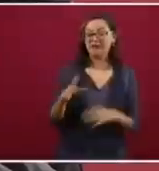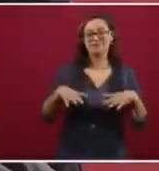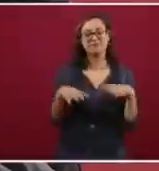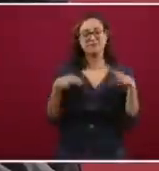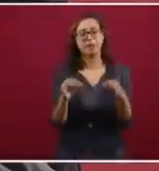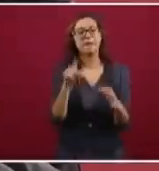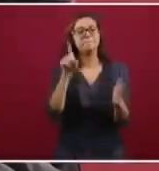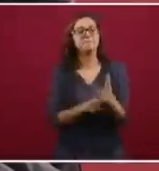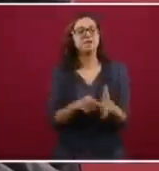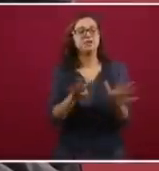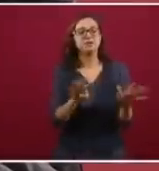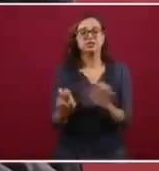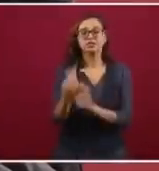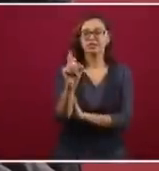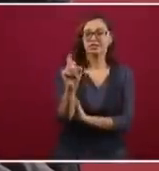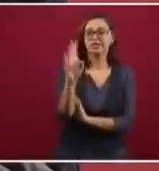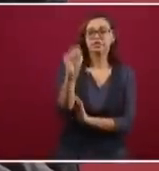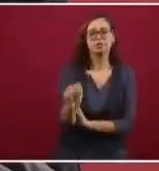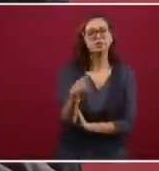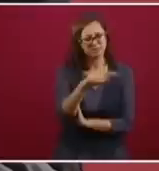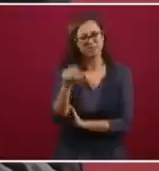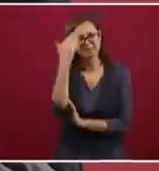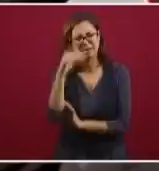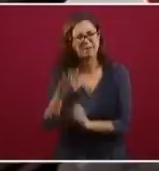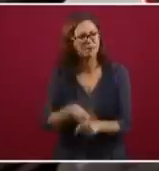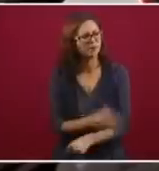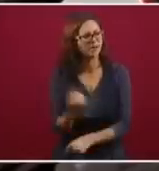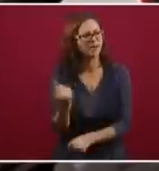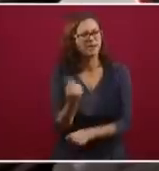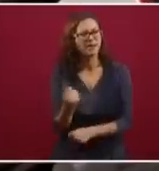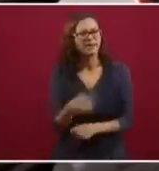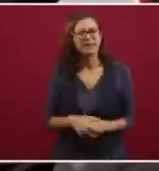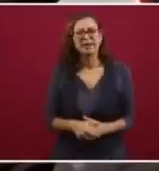1939, ¿saben por qué?